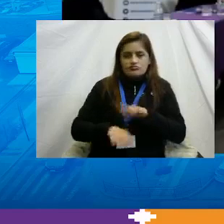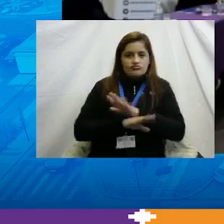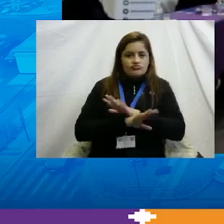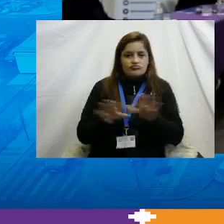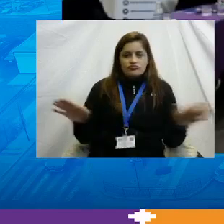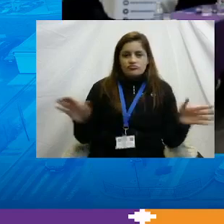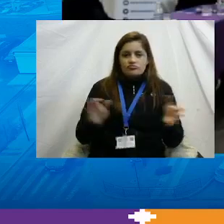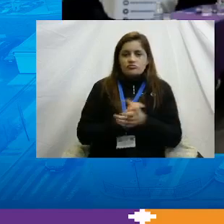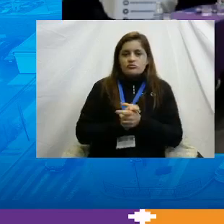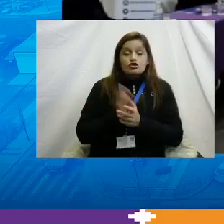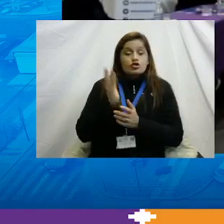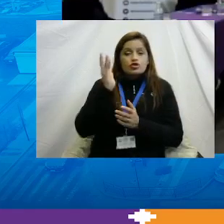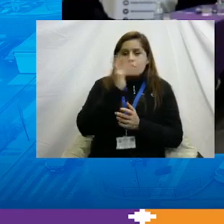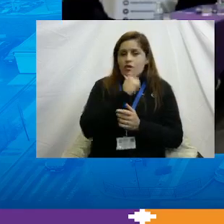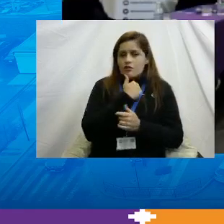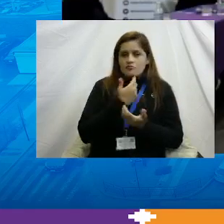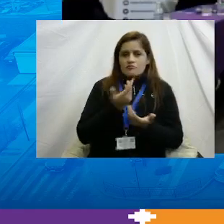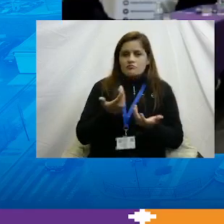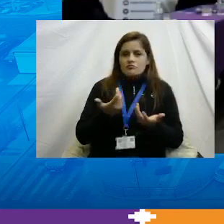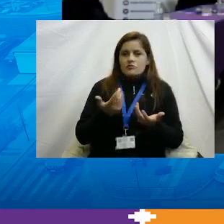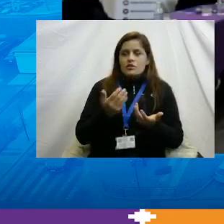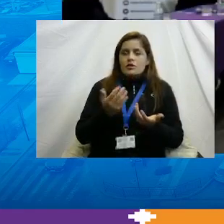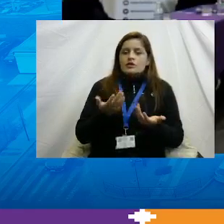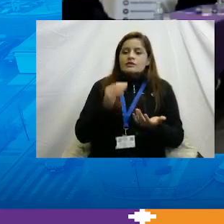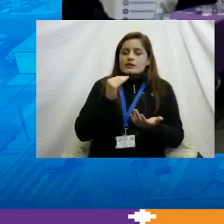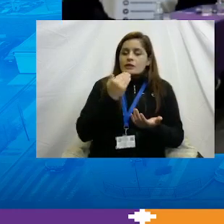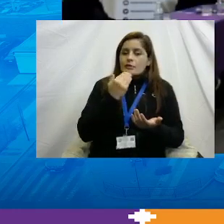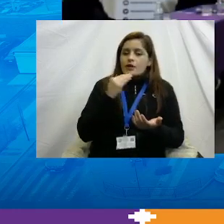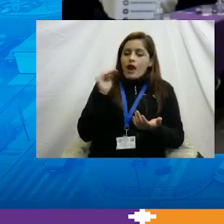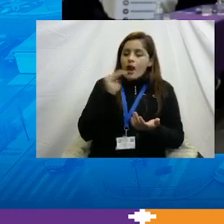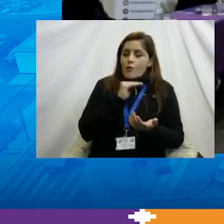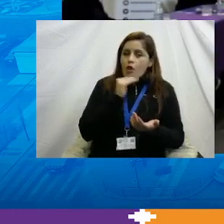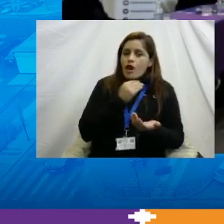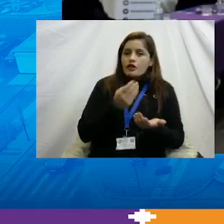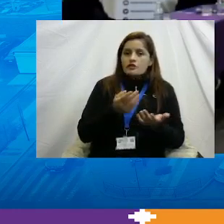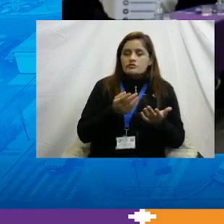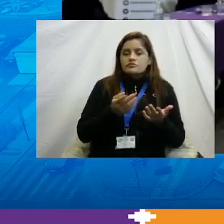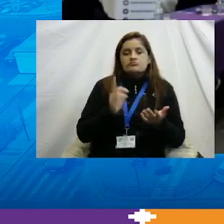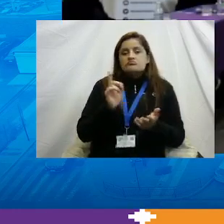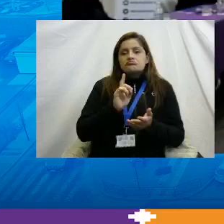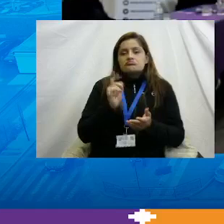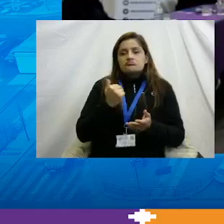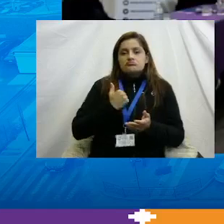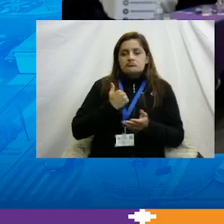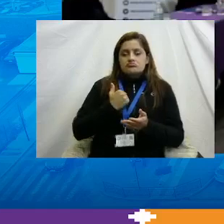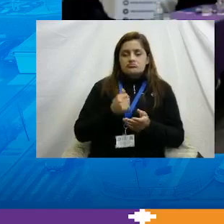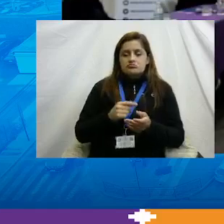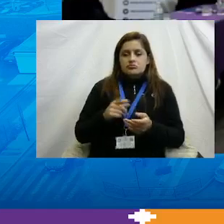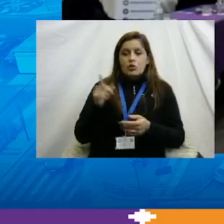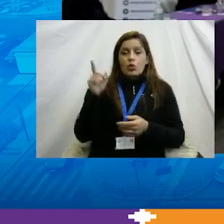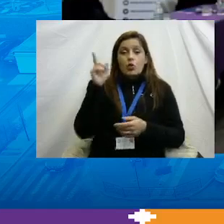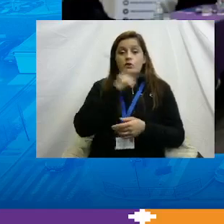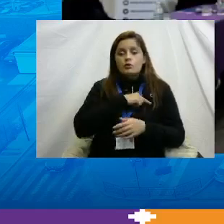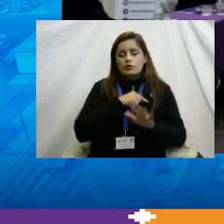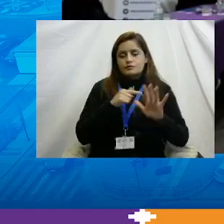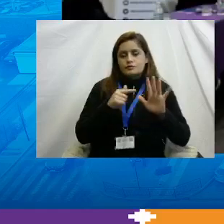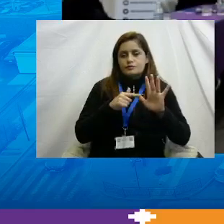un pronunciamiento, además de acelerar las gestiones para lograr el objetivo. Y como último punto, alcaldesa, como quinto